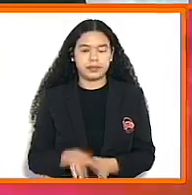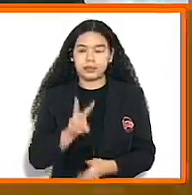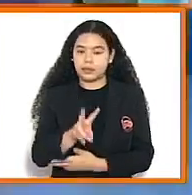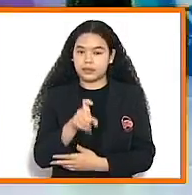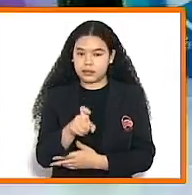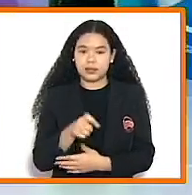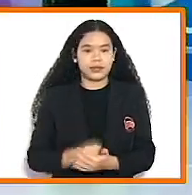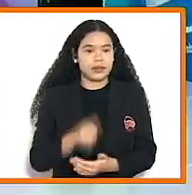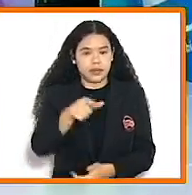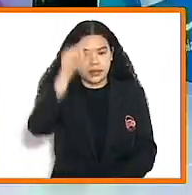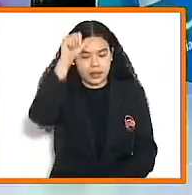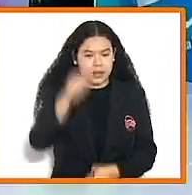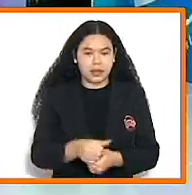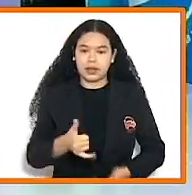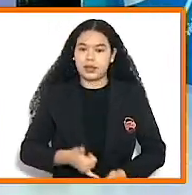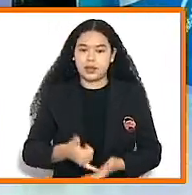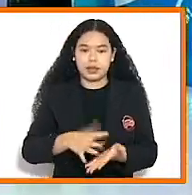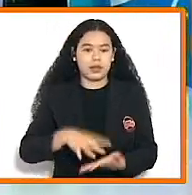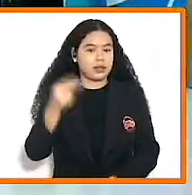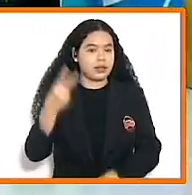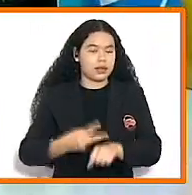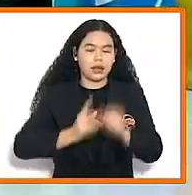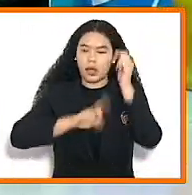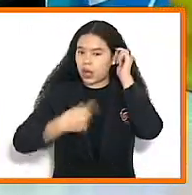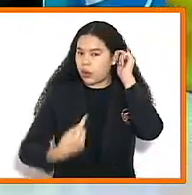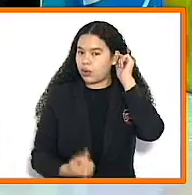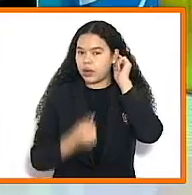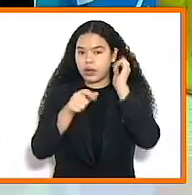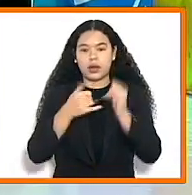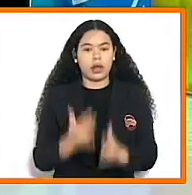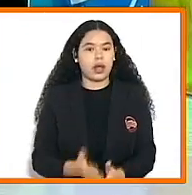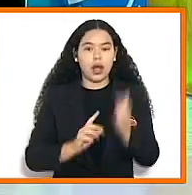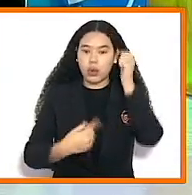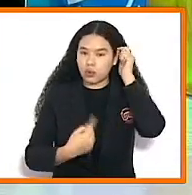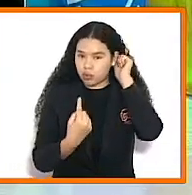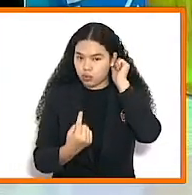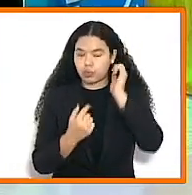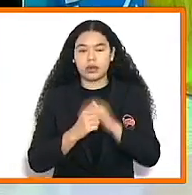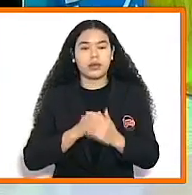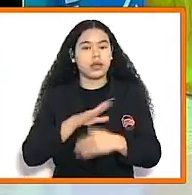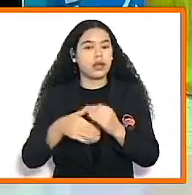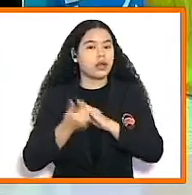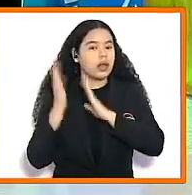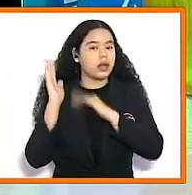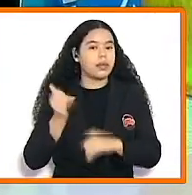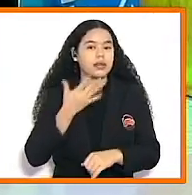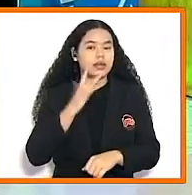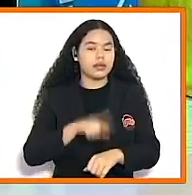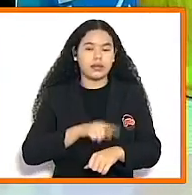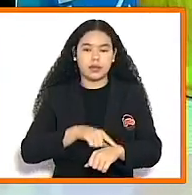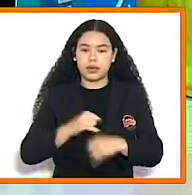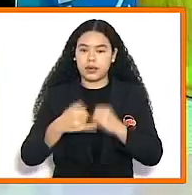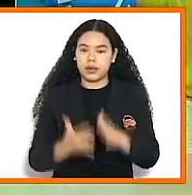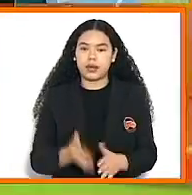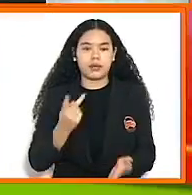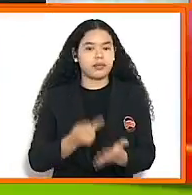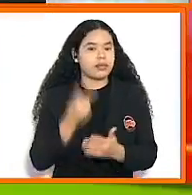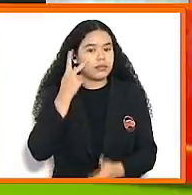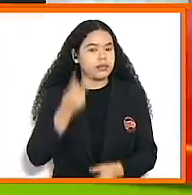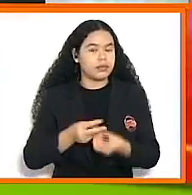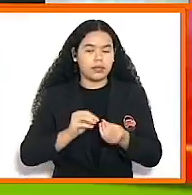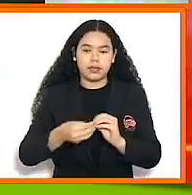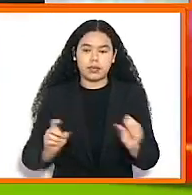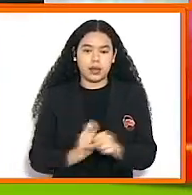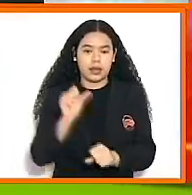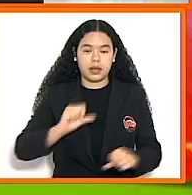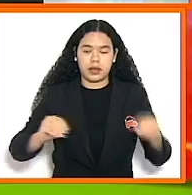2X. Recuerda, tu premio se multiplica por 2 en Diaria. Pero si sos jugador para más 1, te deseo muchísima suerte, querido jugador, porque el número favorecido en esta